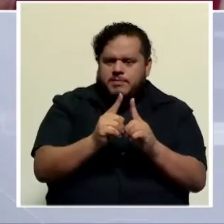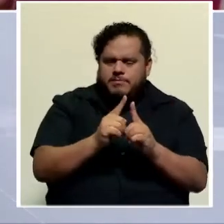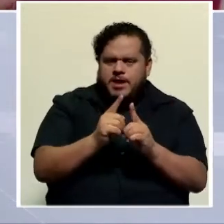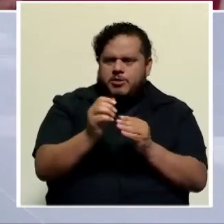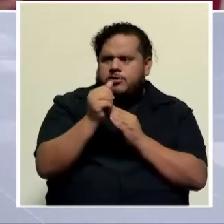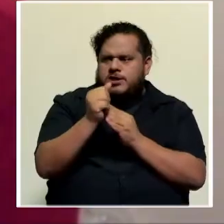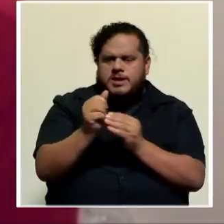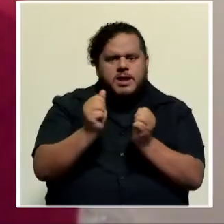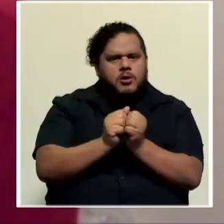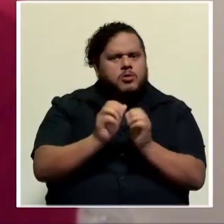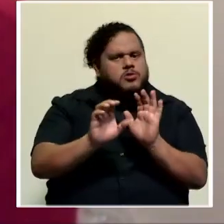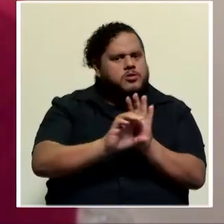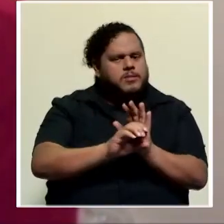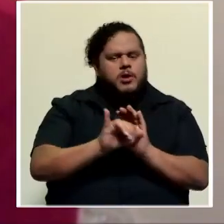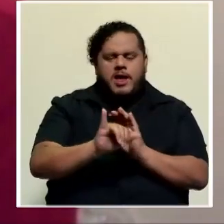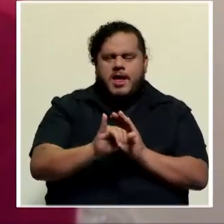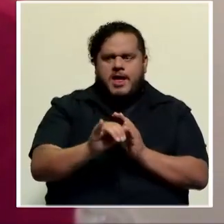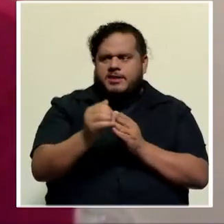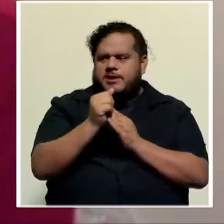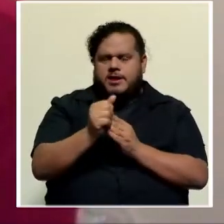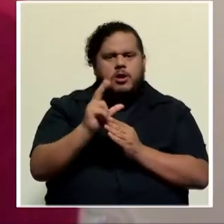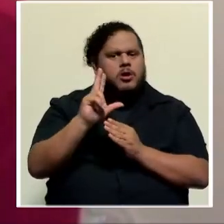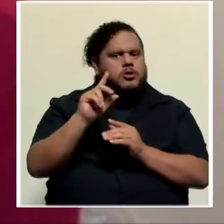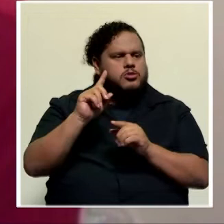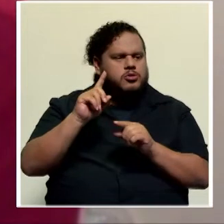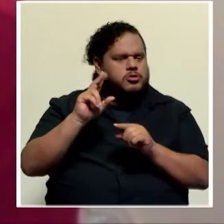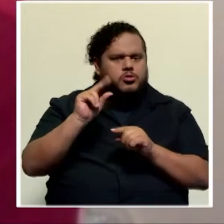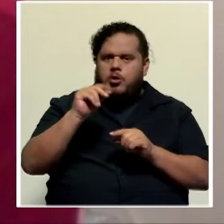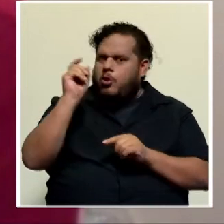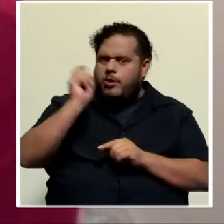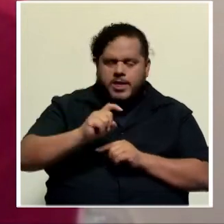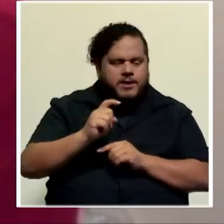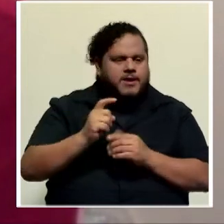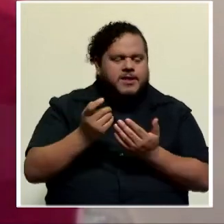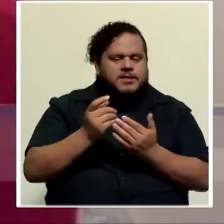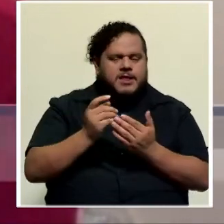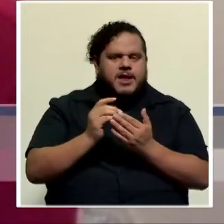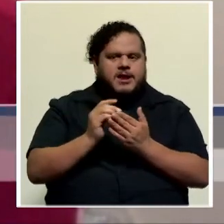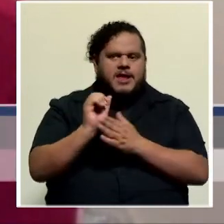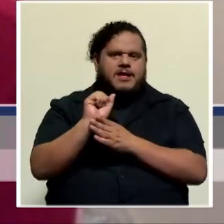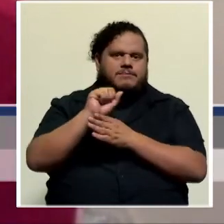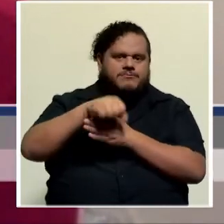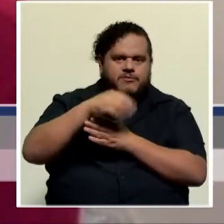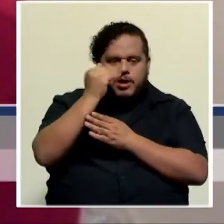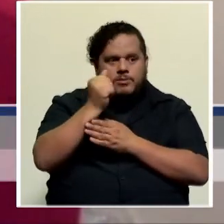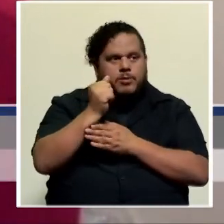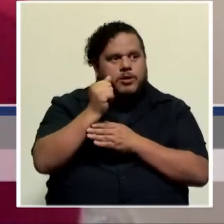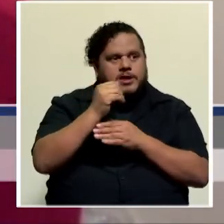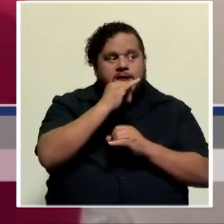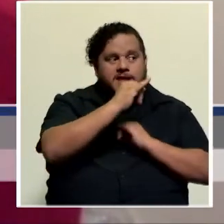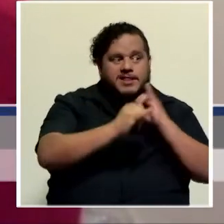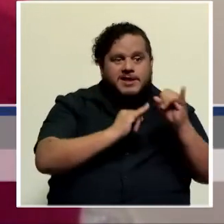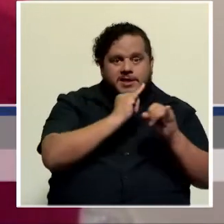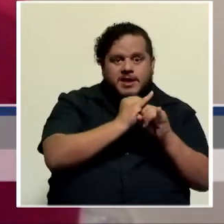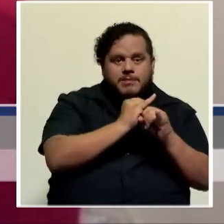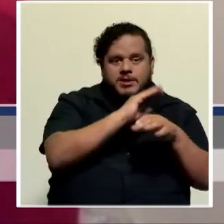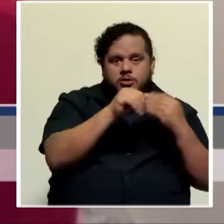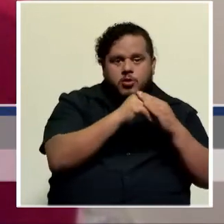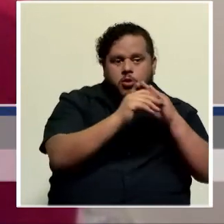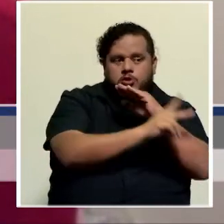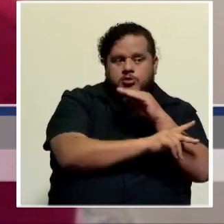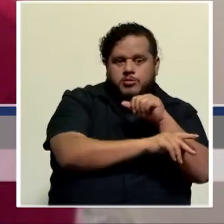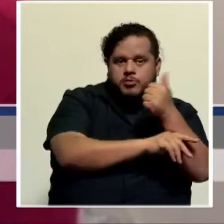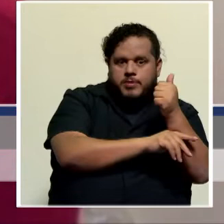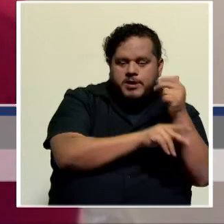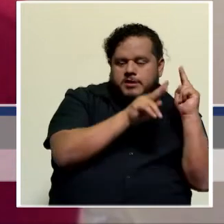Y ese liderazgo no debe ser subestimado porque la comunidad internacional nos observa y nos observa de cerca, y lo que se espera, aparte